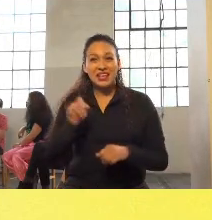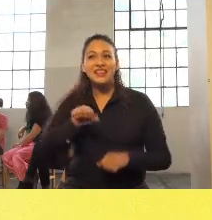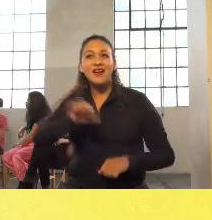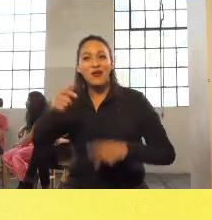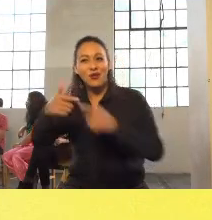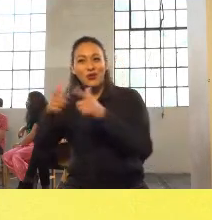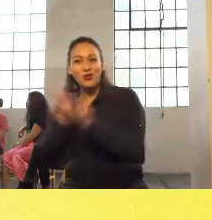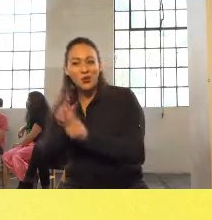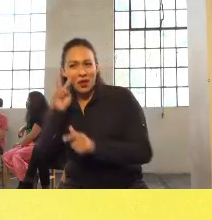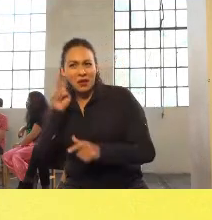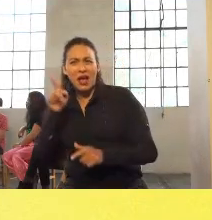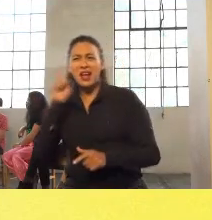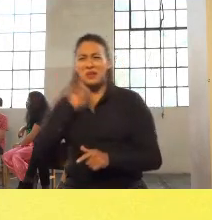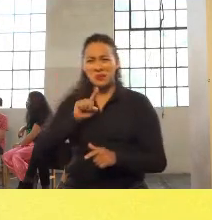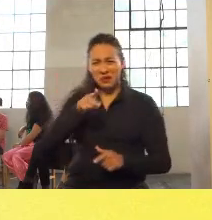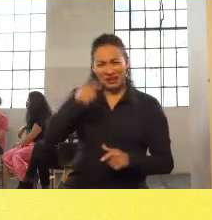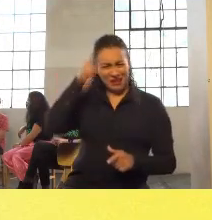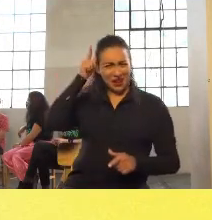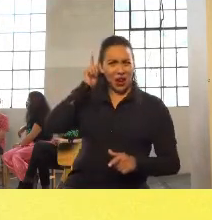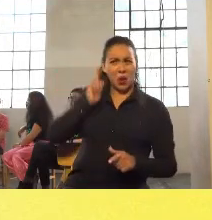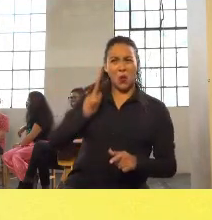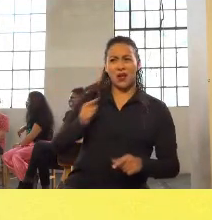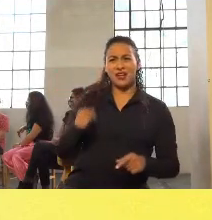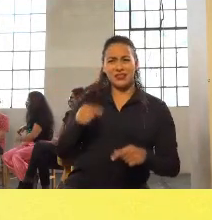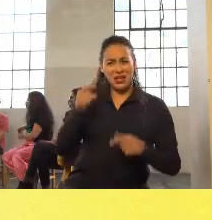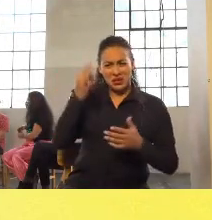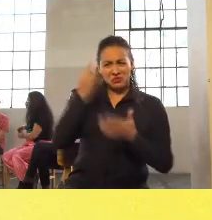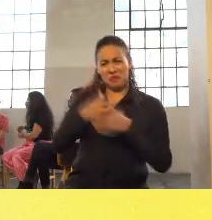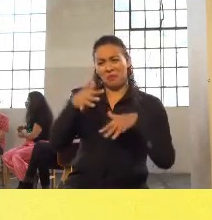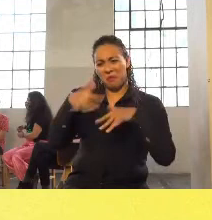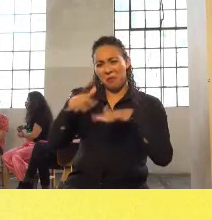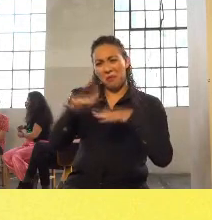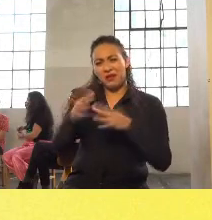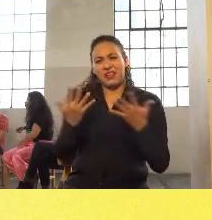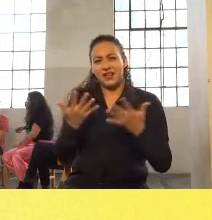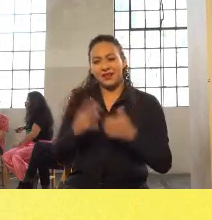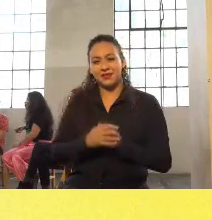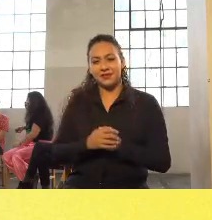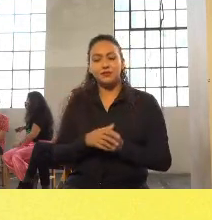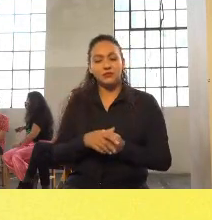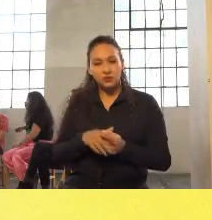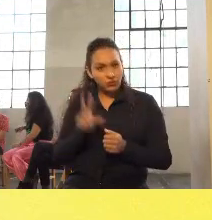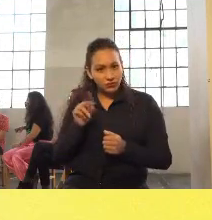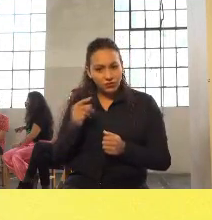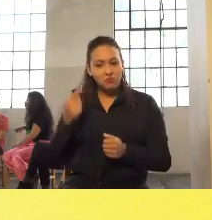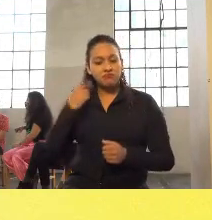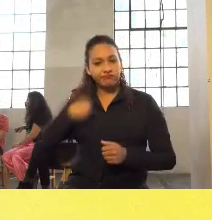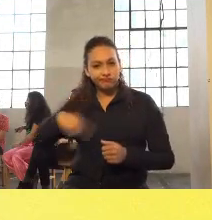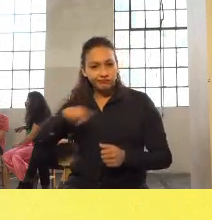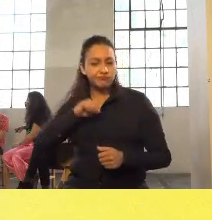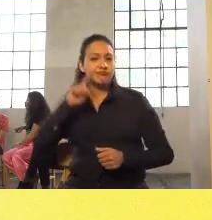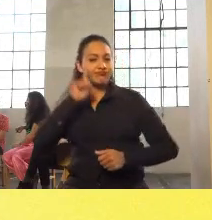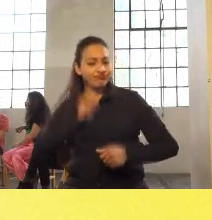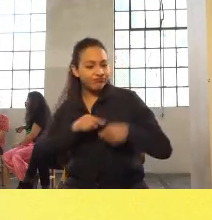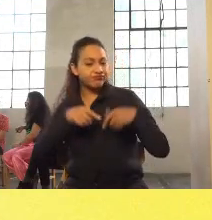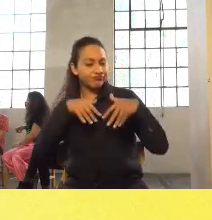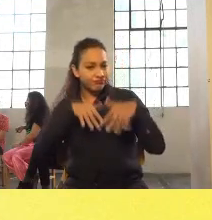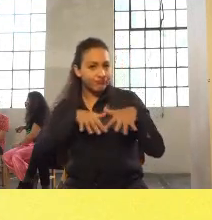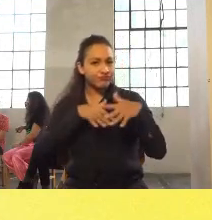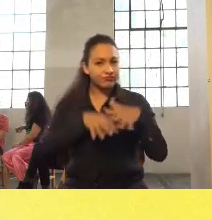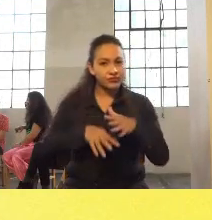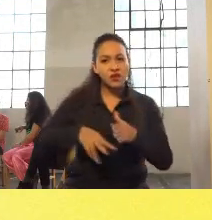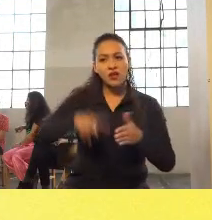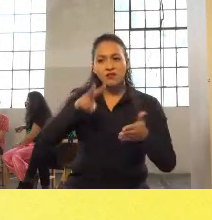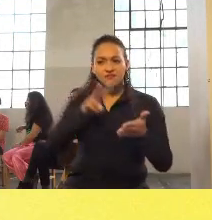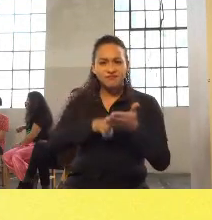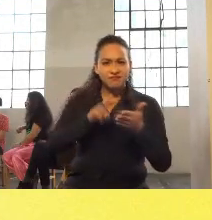que destruyen insurgentes, no desde ahí, sino más bien, oye, yo no quiero ser parte de un movimiento que ahora ya me está pareciendo que está blanqueando un chingo,